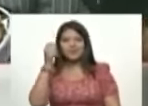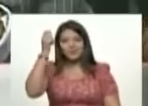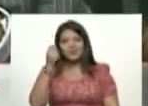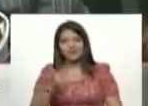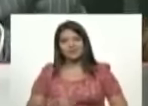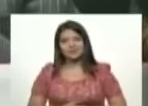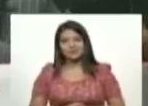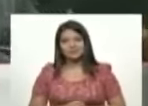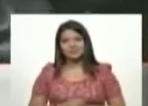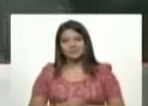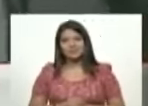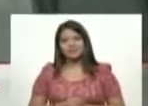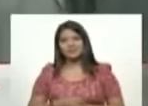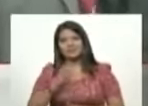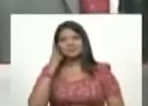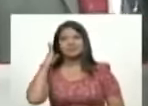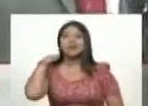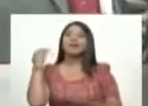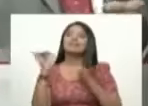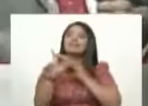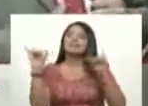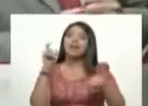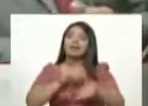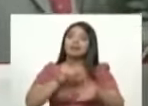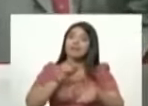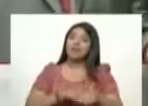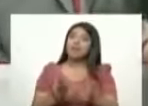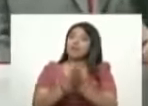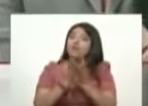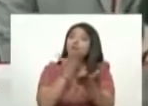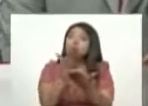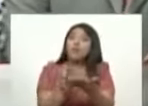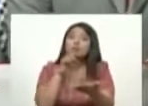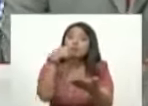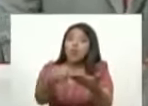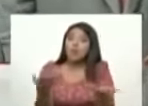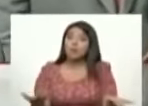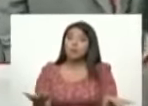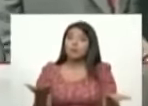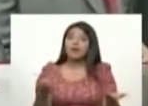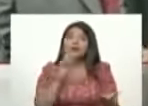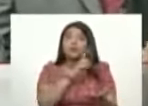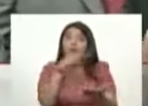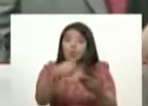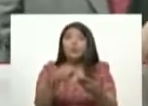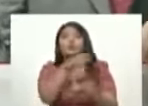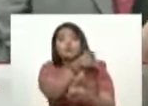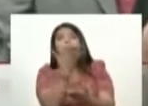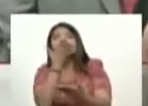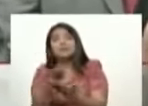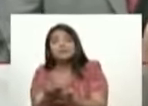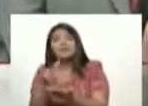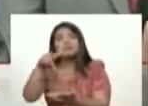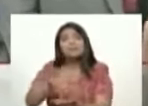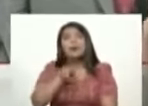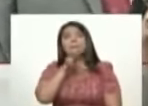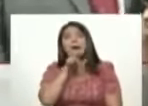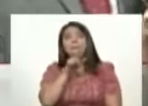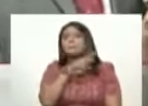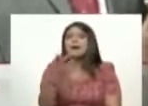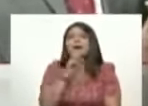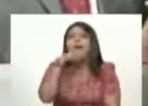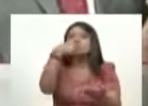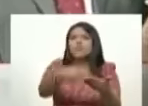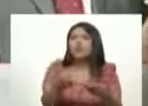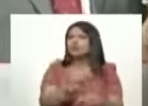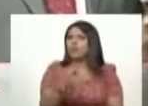Se determinó el tiempo, por favor postule. Postule los nombres. Usted vino a solicitar el derecho de palabra para postular.